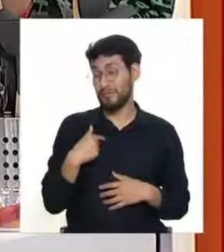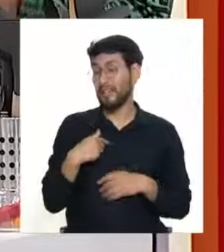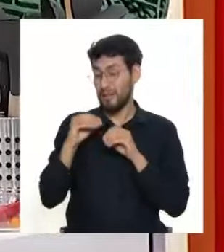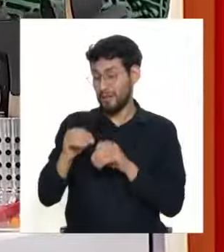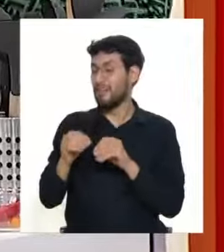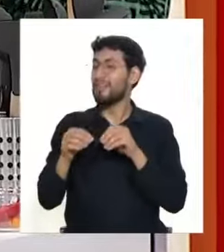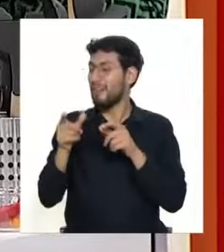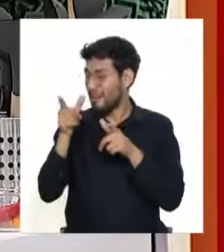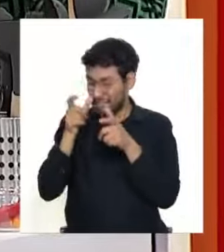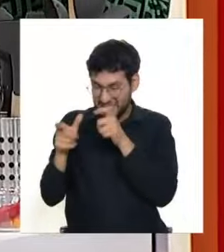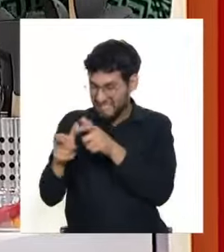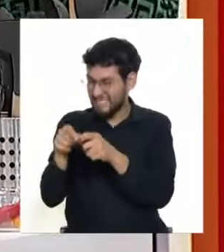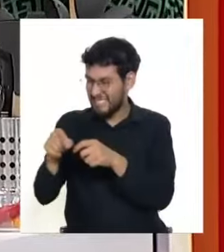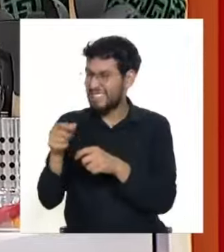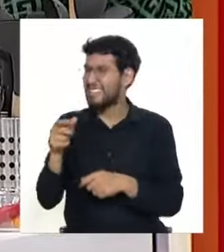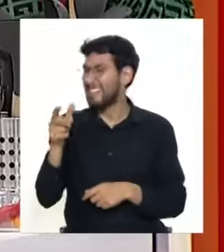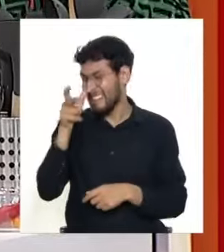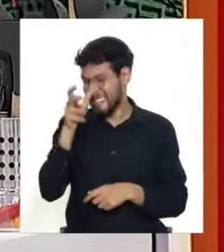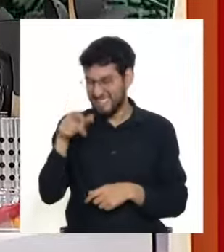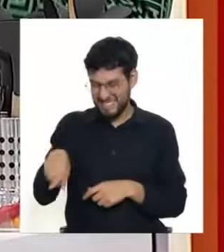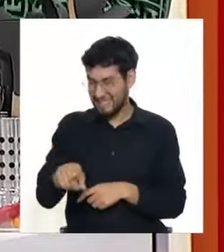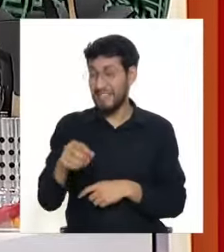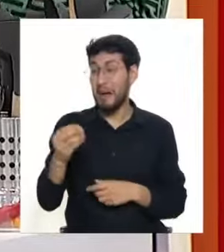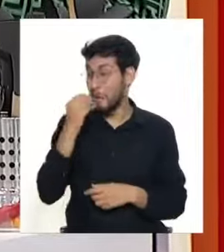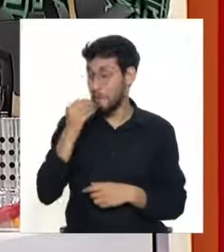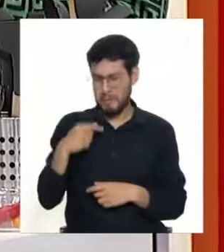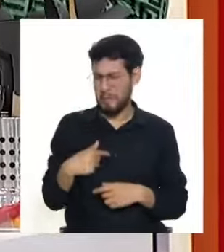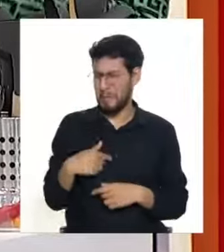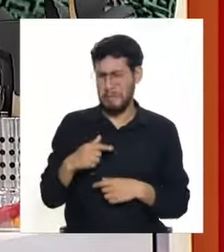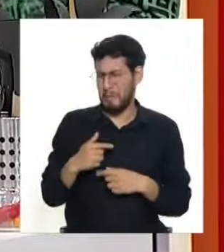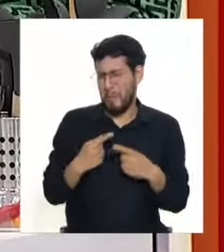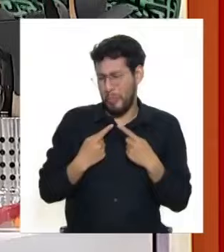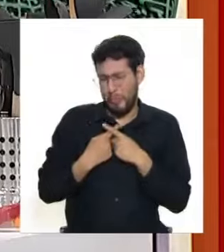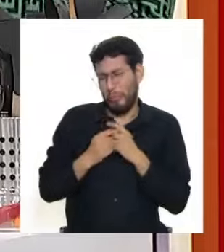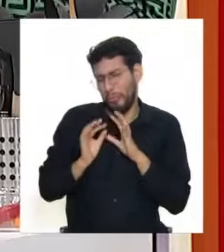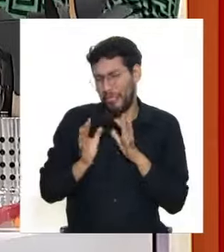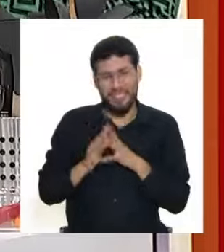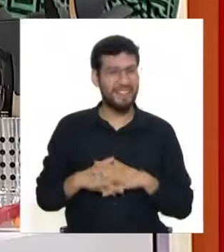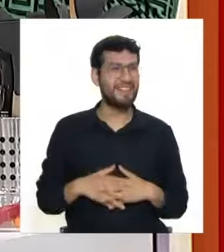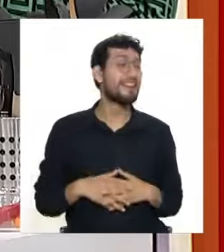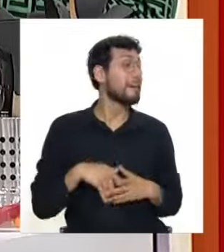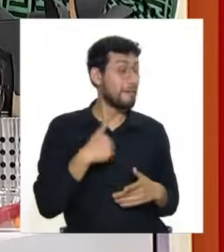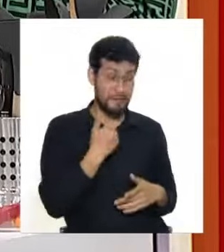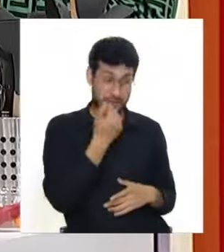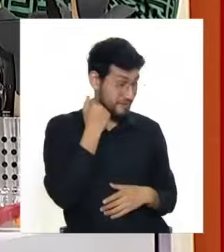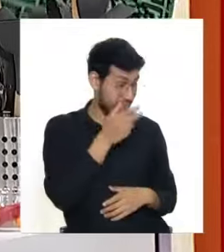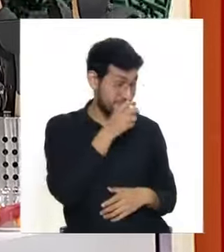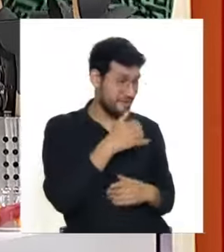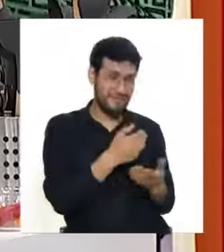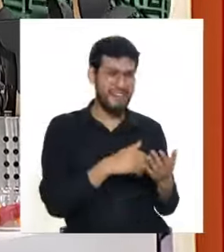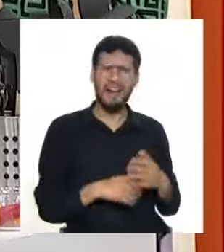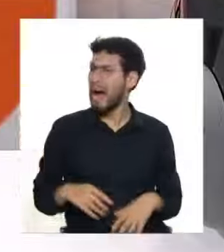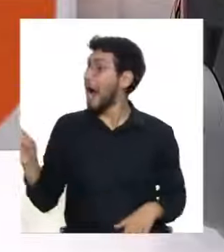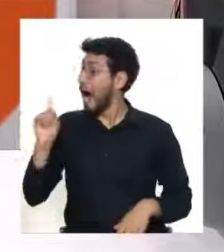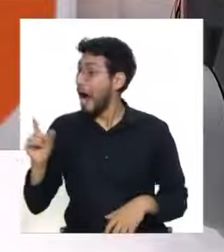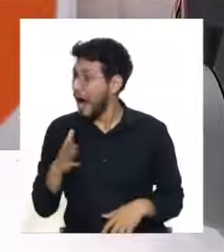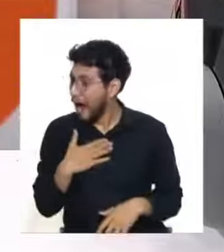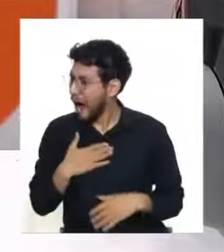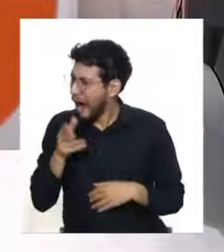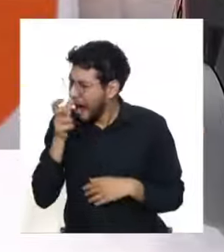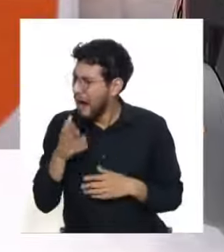cucarachas, entonces... Yeah. El tema de comer así insectos es como que me conflictúa un poco. Pero no la comemos también a las cucarachas. ¡No,